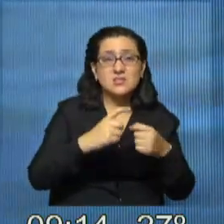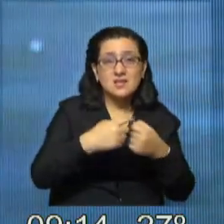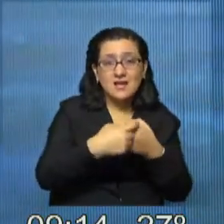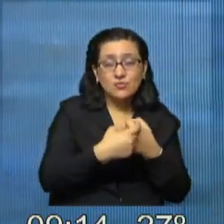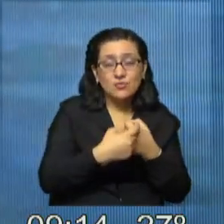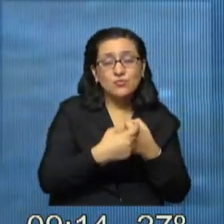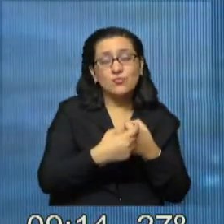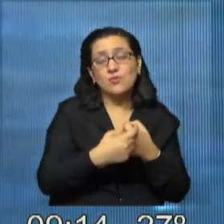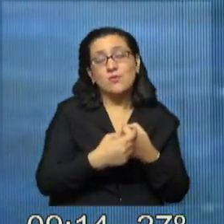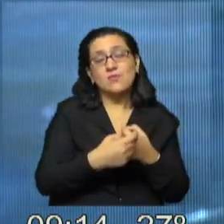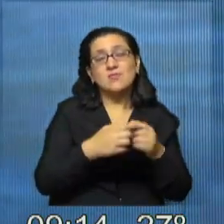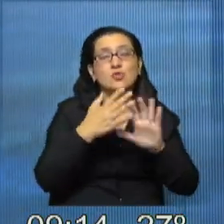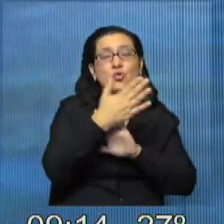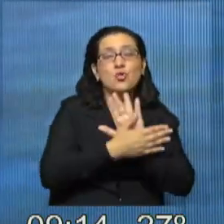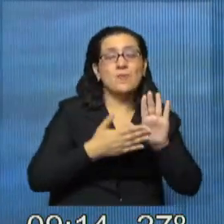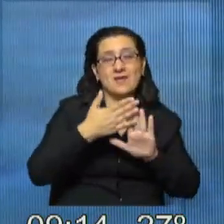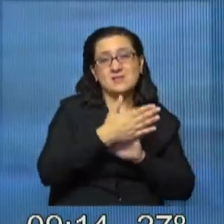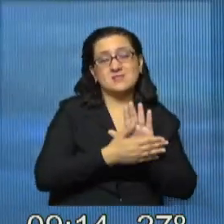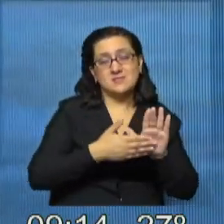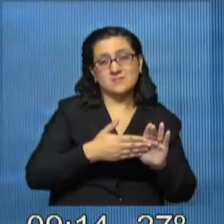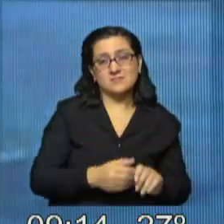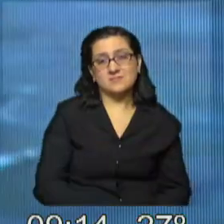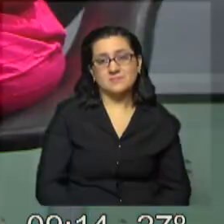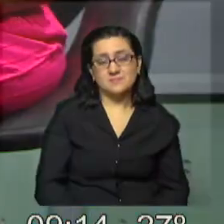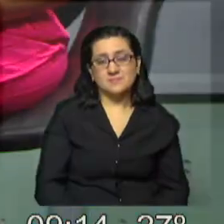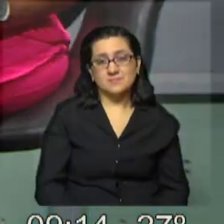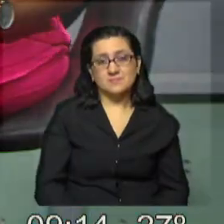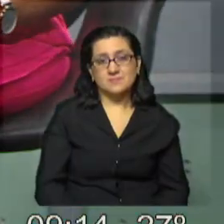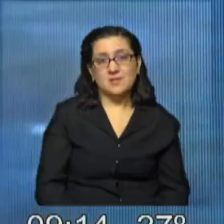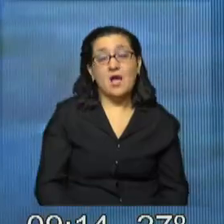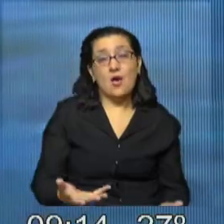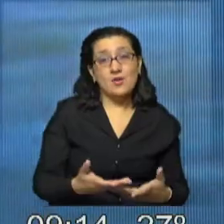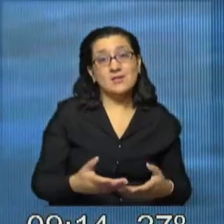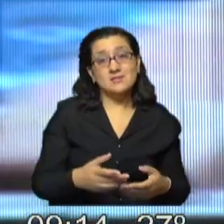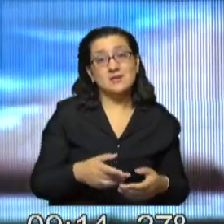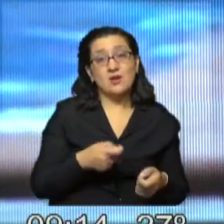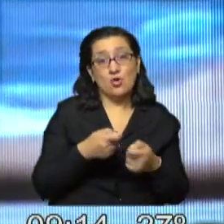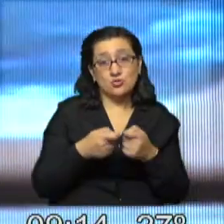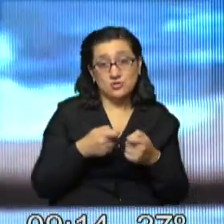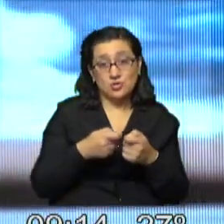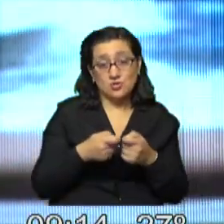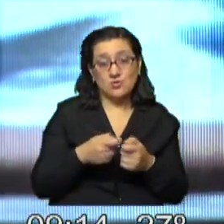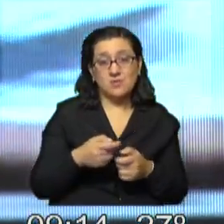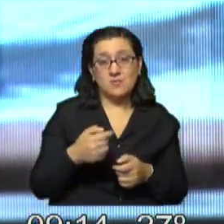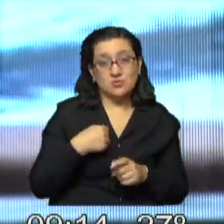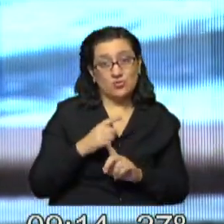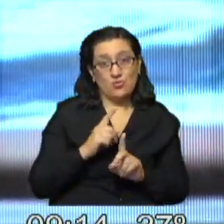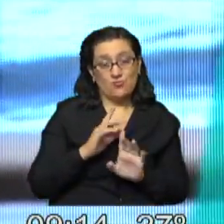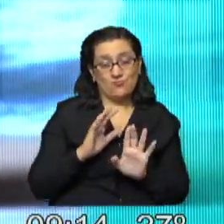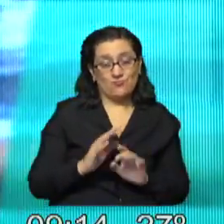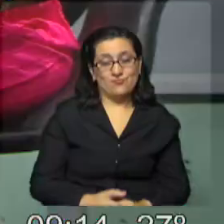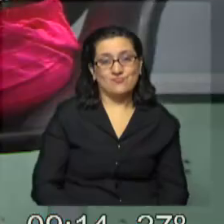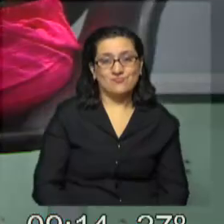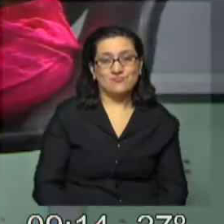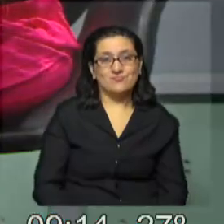y miles de afiliadas y afiliados que tiene la federación. Habrá que hacer un coaching de negociación. No. Para ellos, para nosotros no, por suerte.